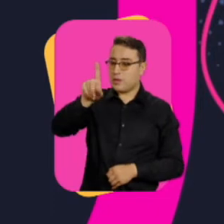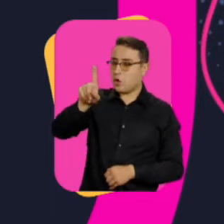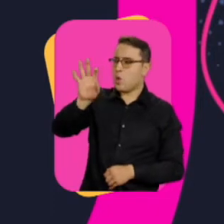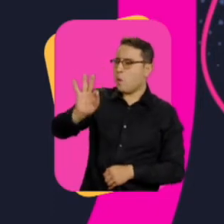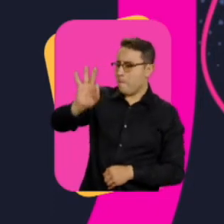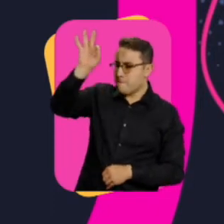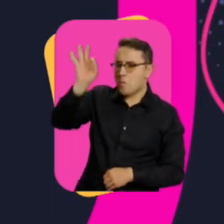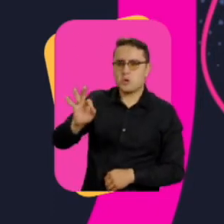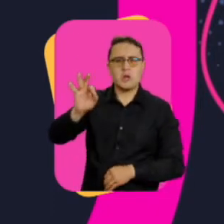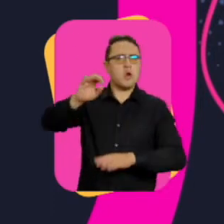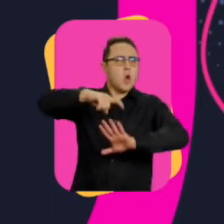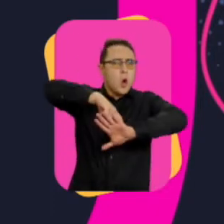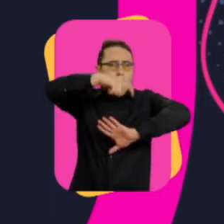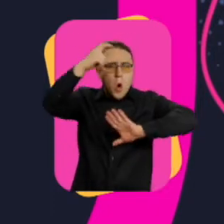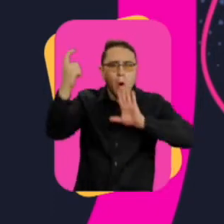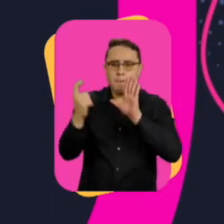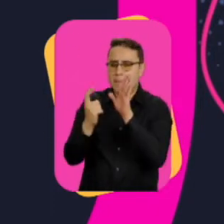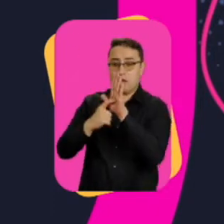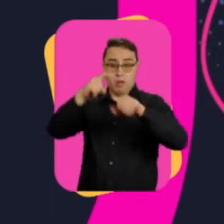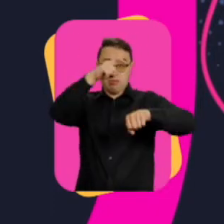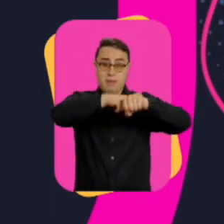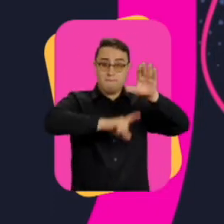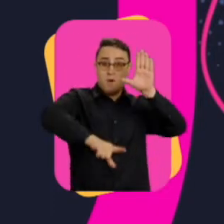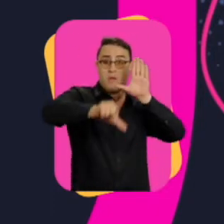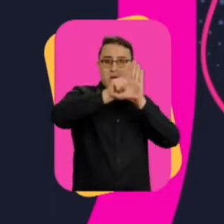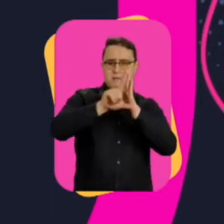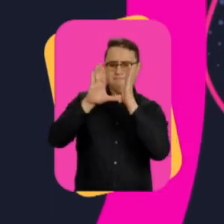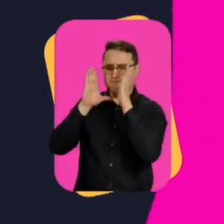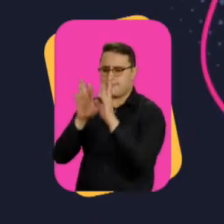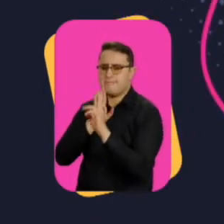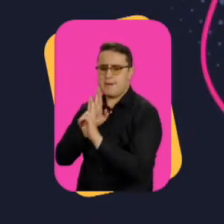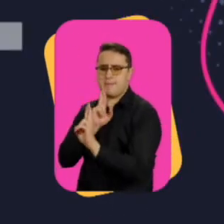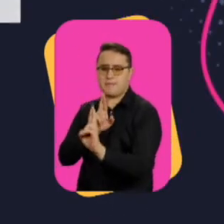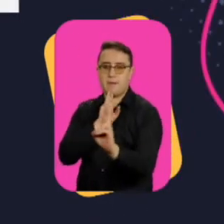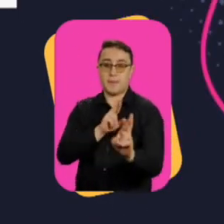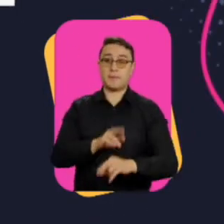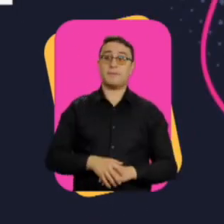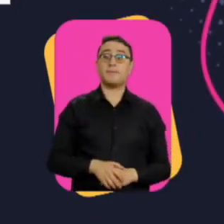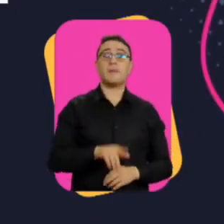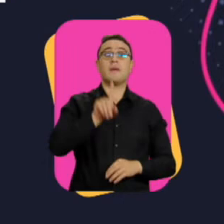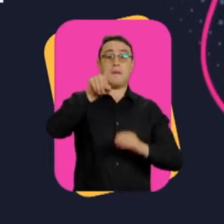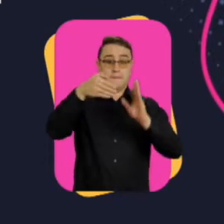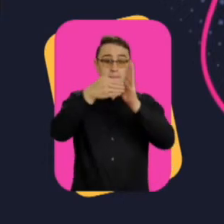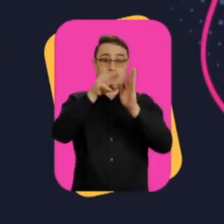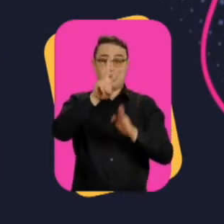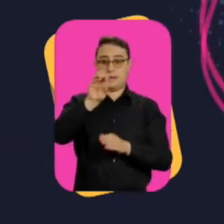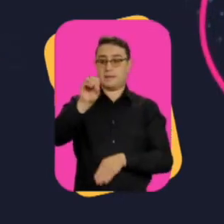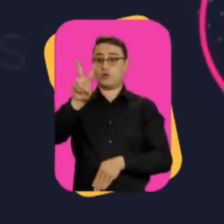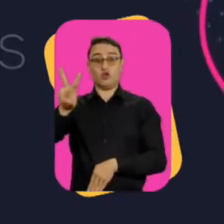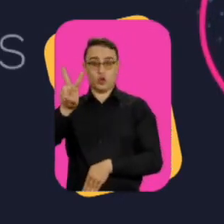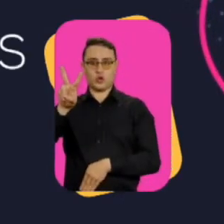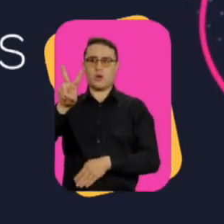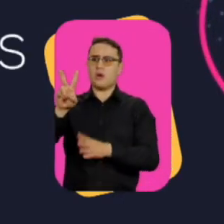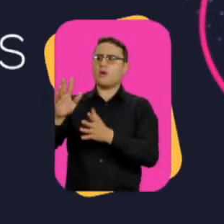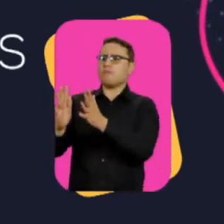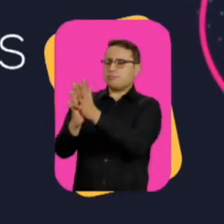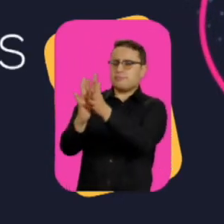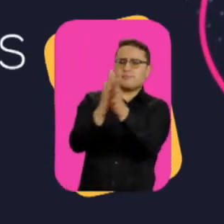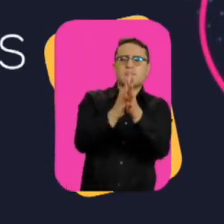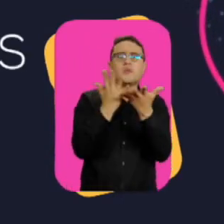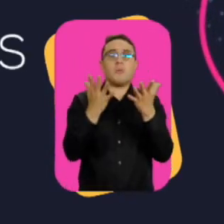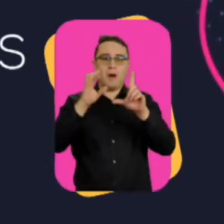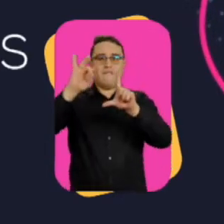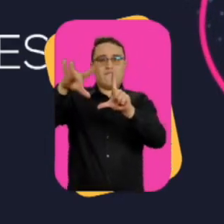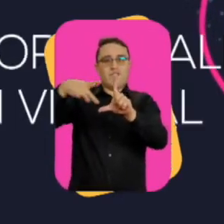97,51% fueron atendidos dentro de los términos de ley. 1,302 de esos PQRs se recibieron por canales